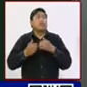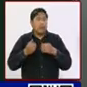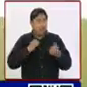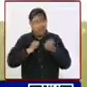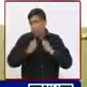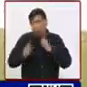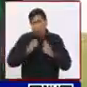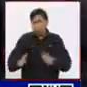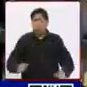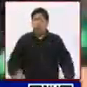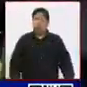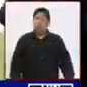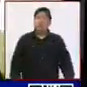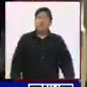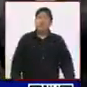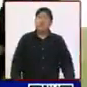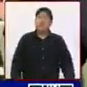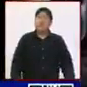que competir.